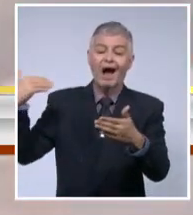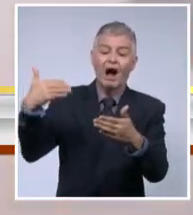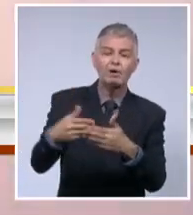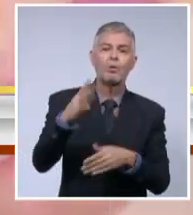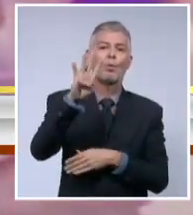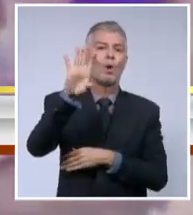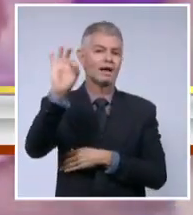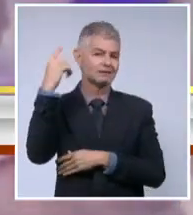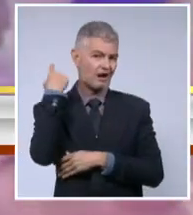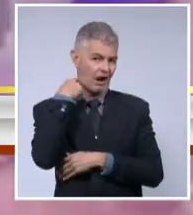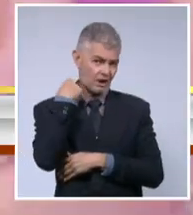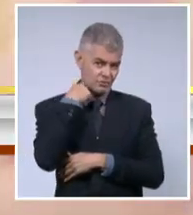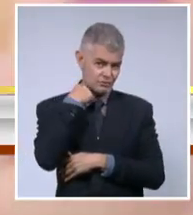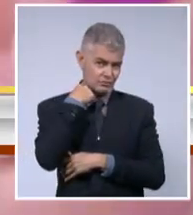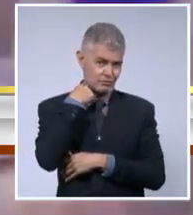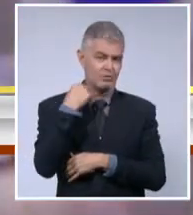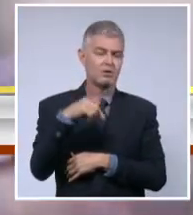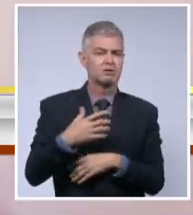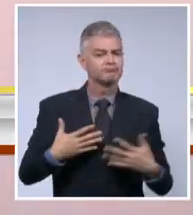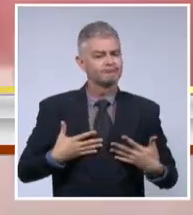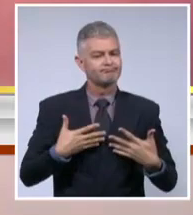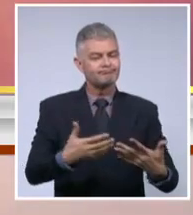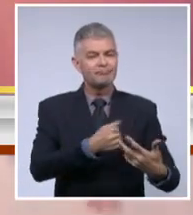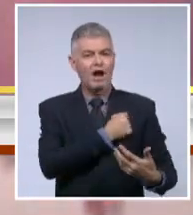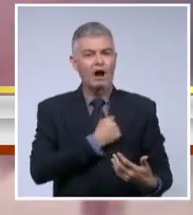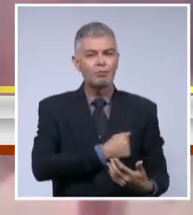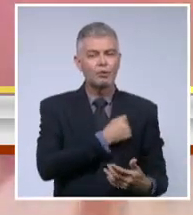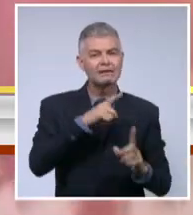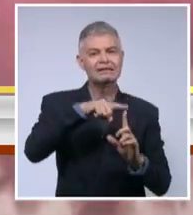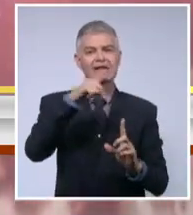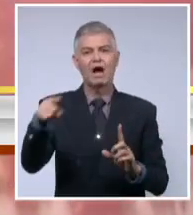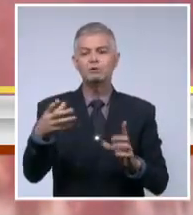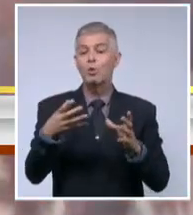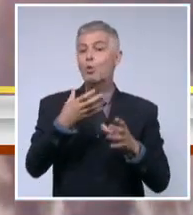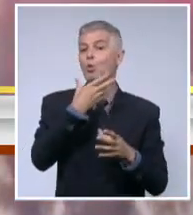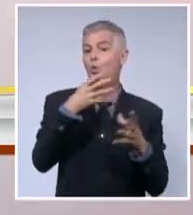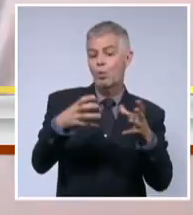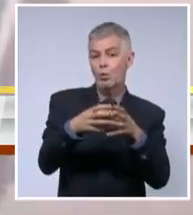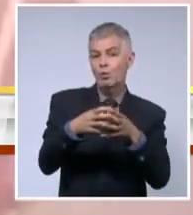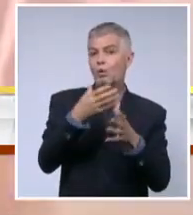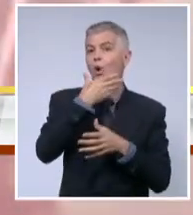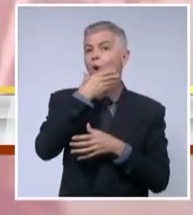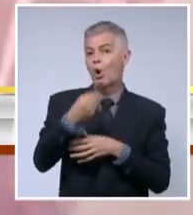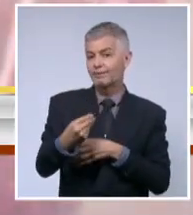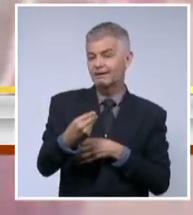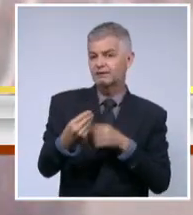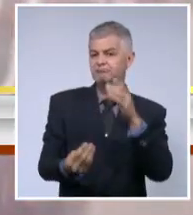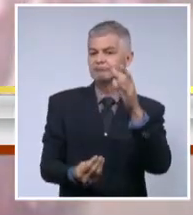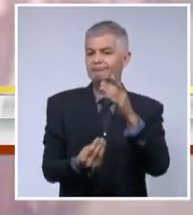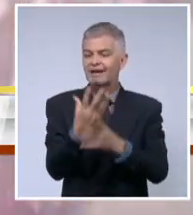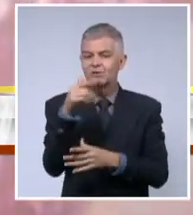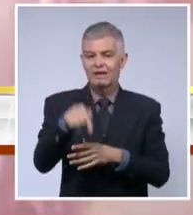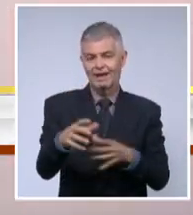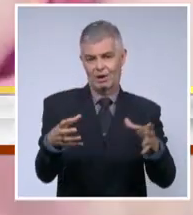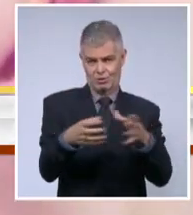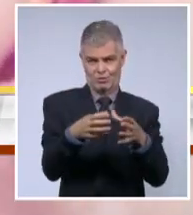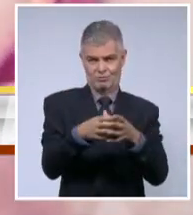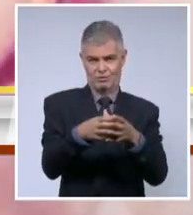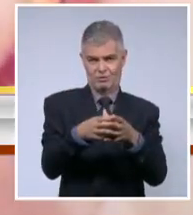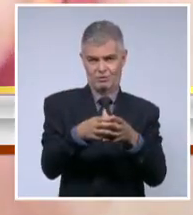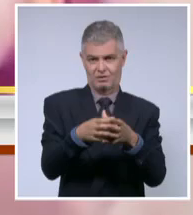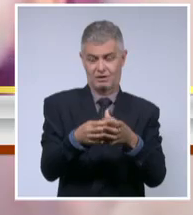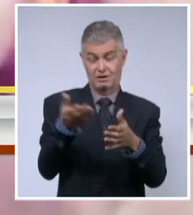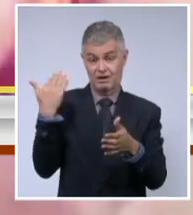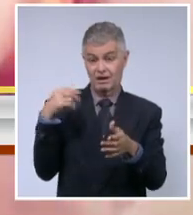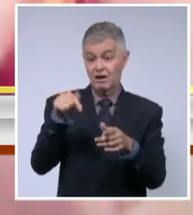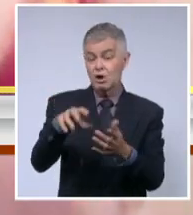4 décadas. La pasión por el teatro propició la unión de un grupo de jóvenes por aquel entonces, dando lugar a la creación de este colectivo, que desde su natal